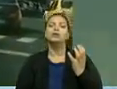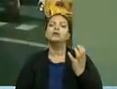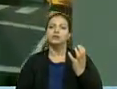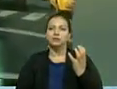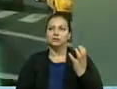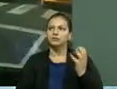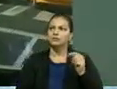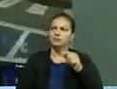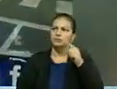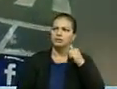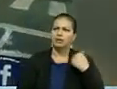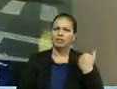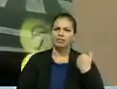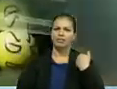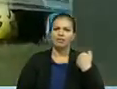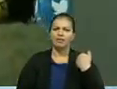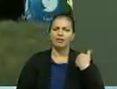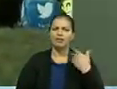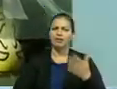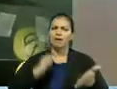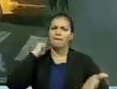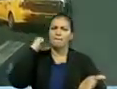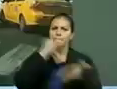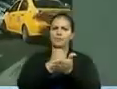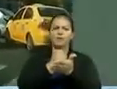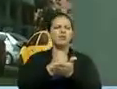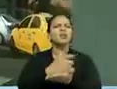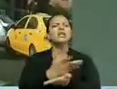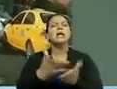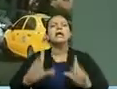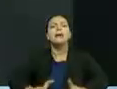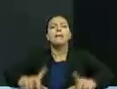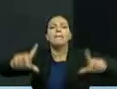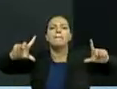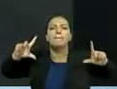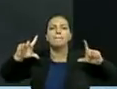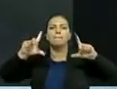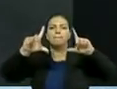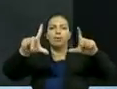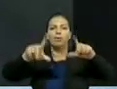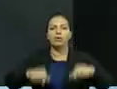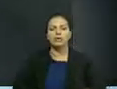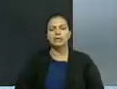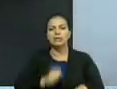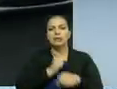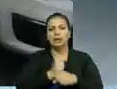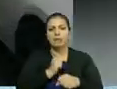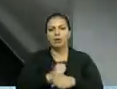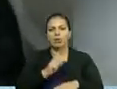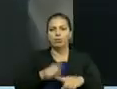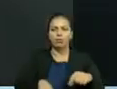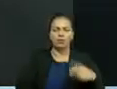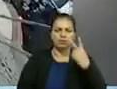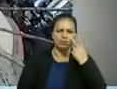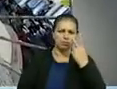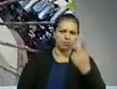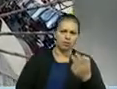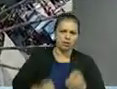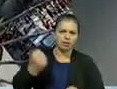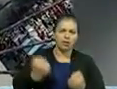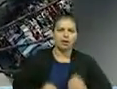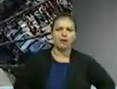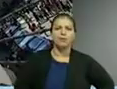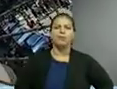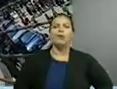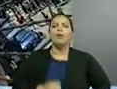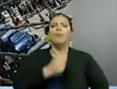unos sellos, ya tienen unos de clausura, pero es un vehículo del Cabildo que se ha acercado hasta ahora y